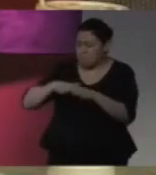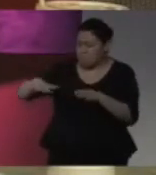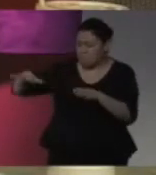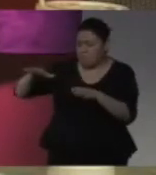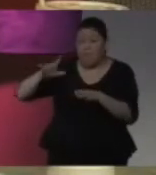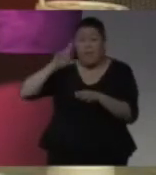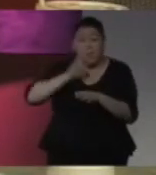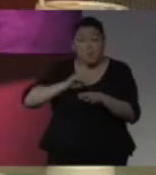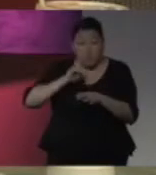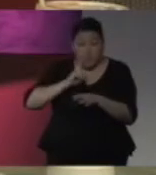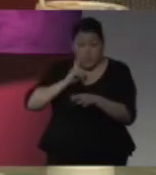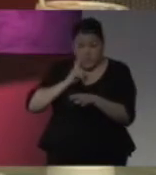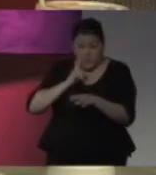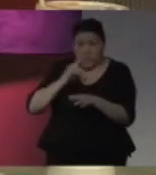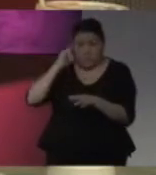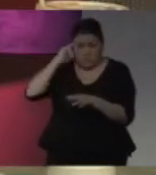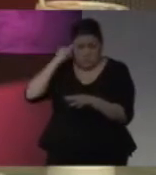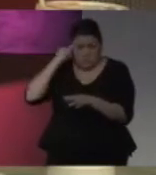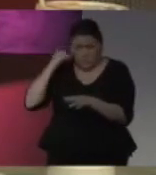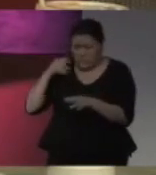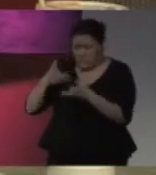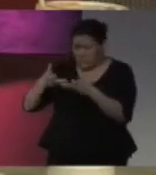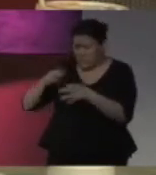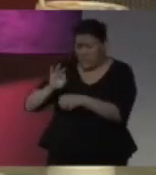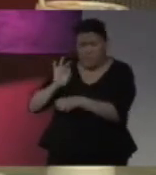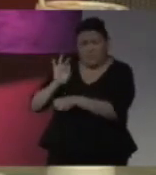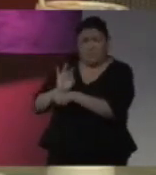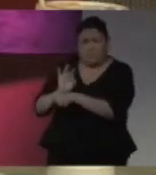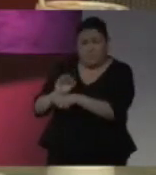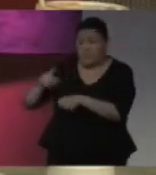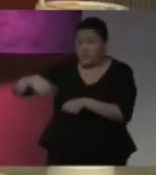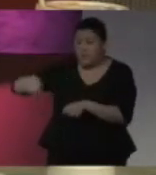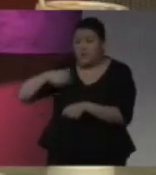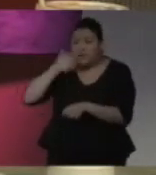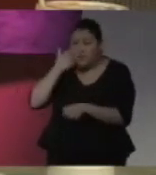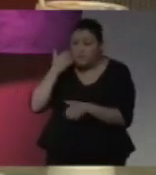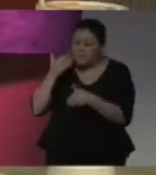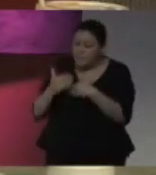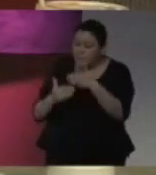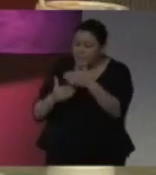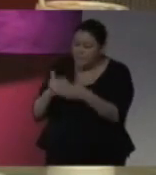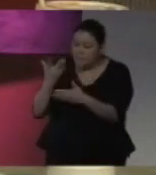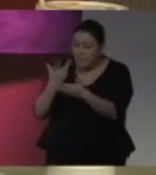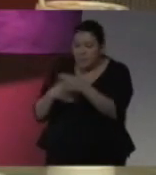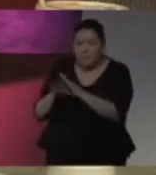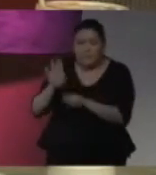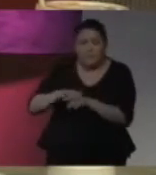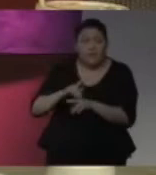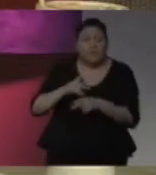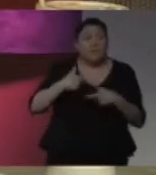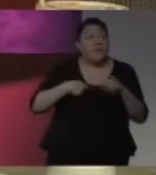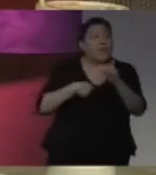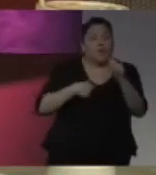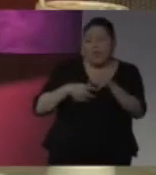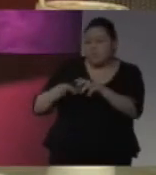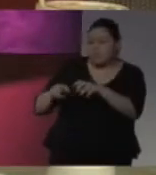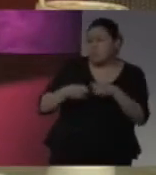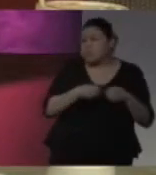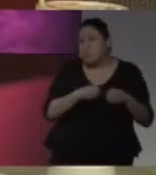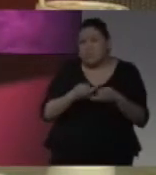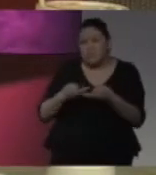de las mujeres indígenas comunitarias que hoy día pugnan y se enfrentan contra el régimen extractivista? ¿Y